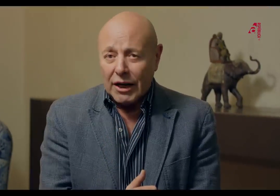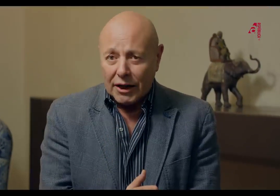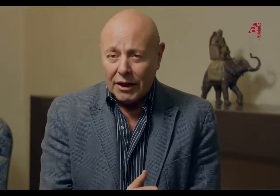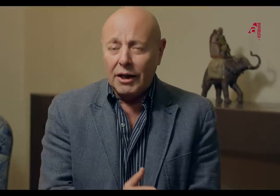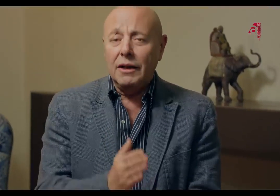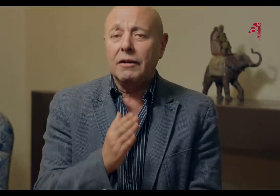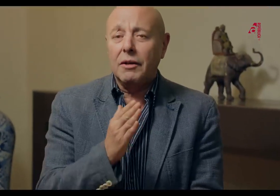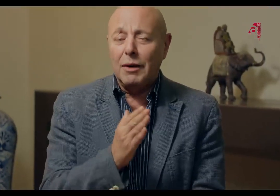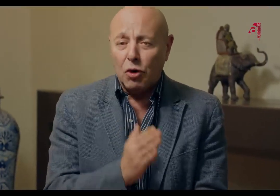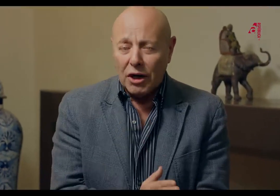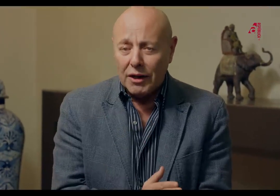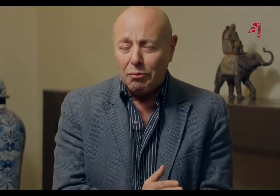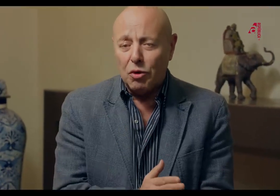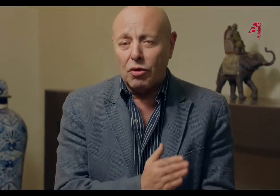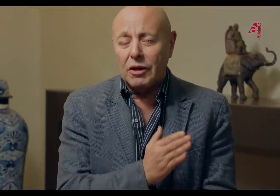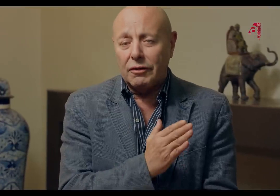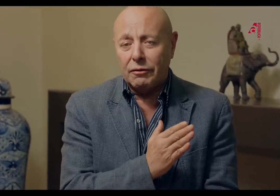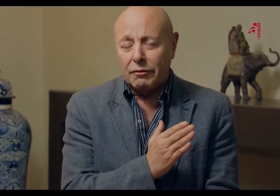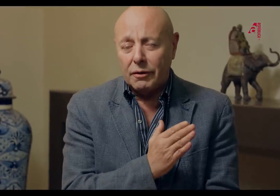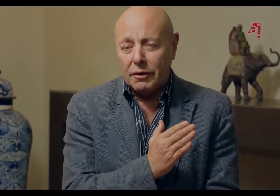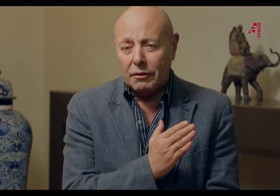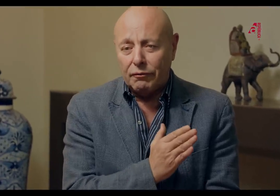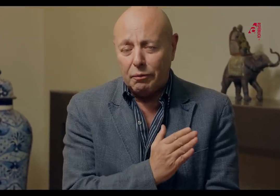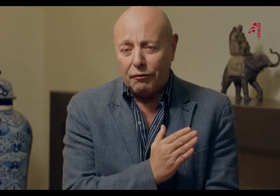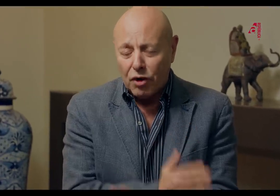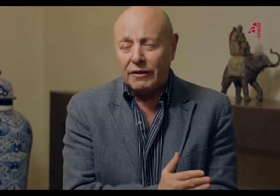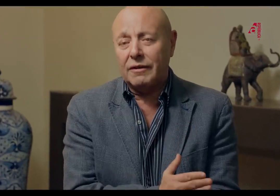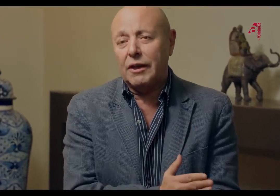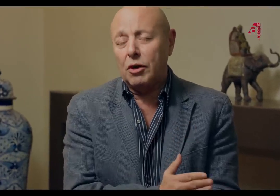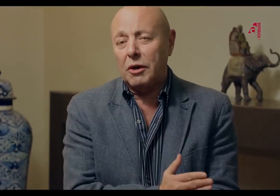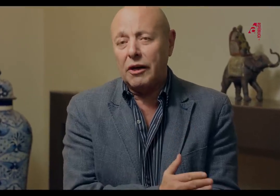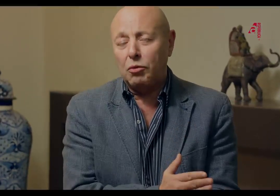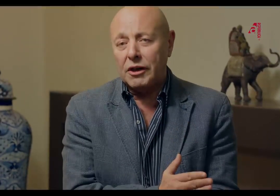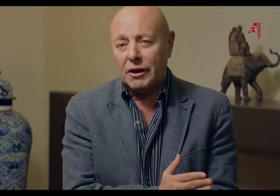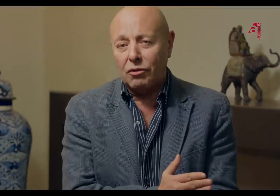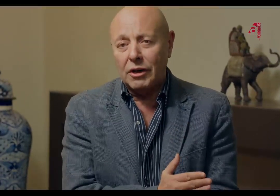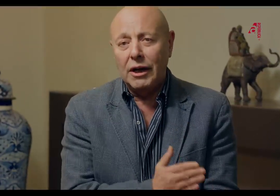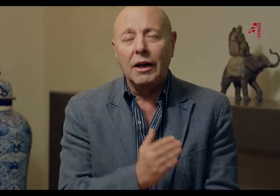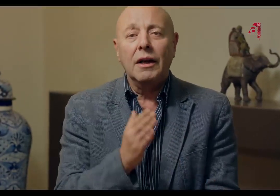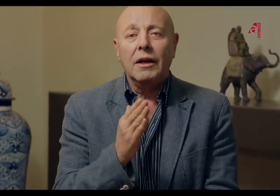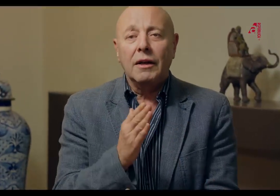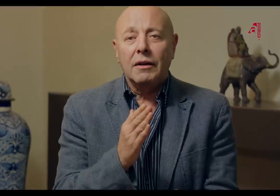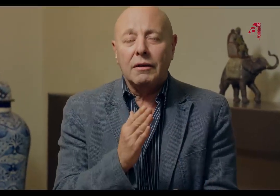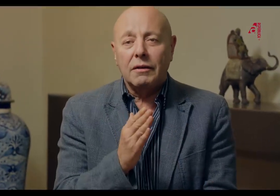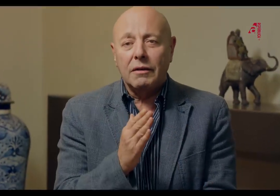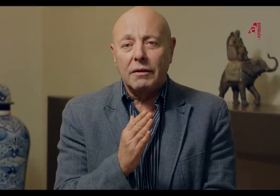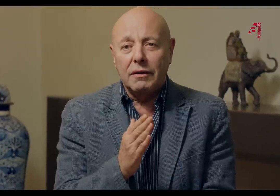la oligarquía apoyada por las fuerzas del neoliberalismo internacional